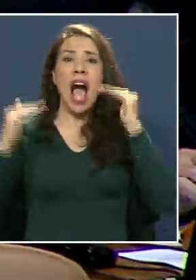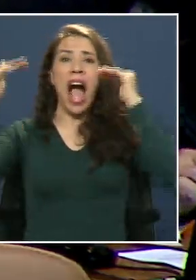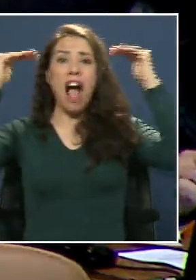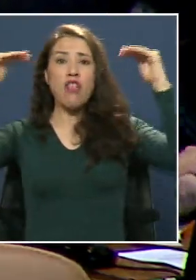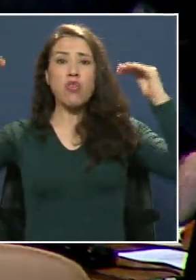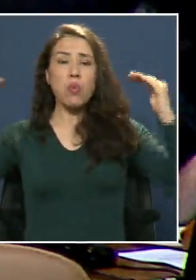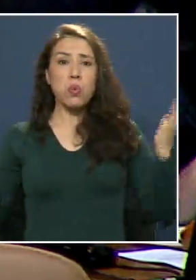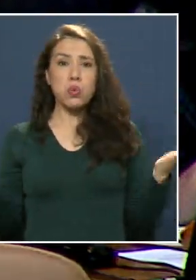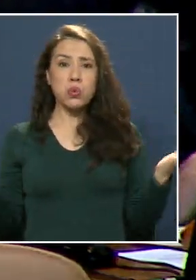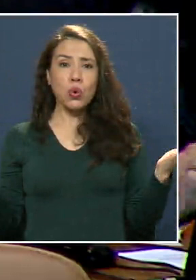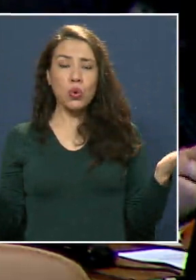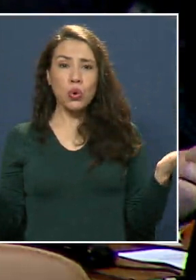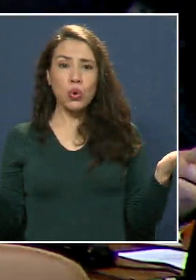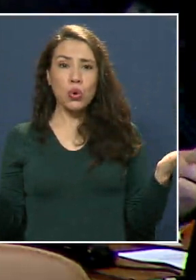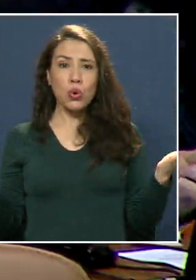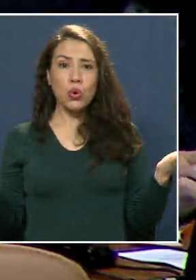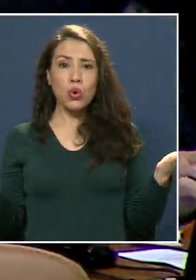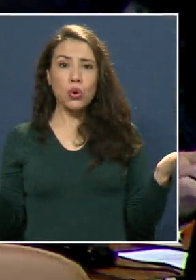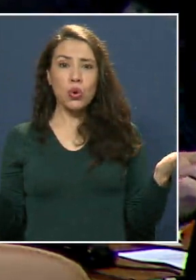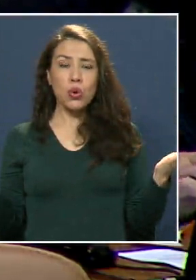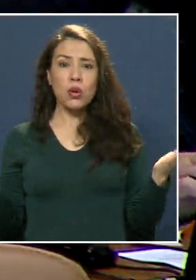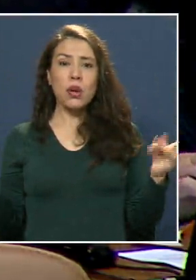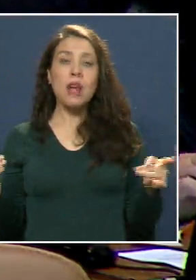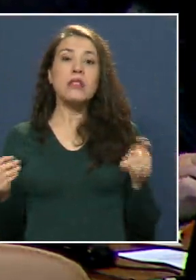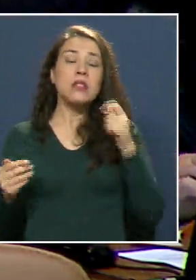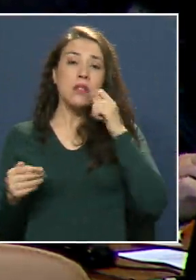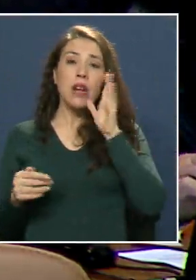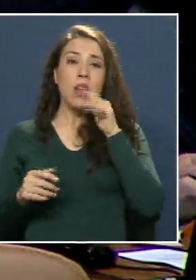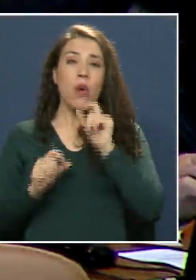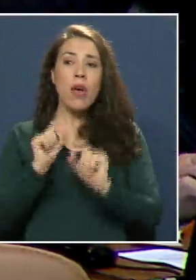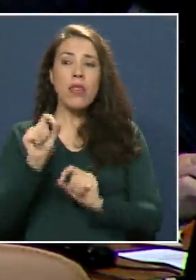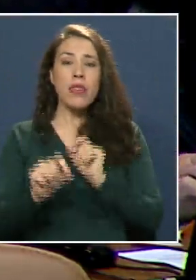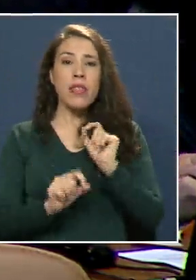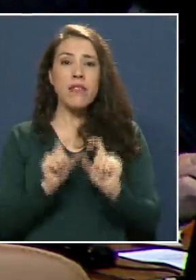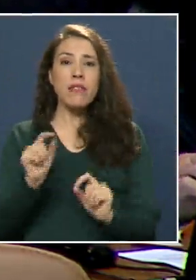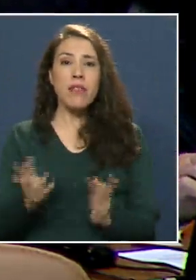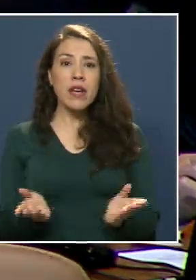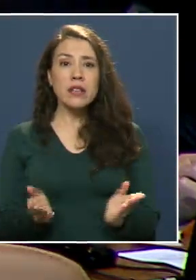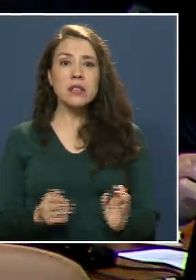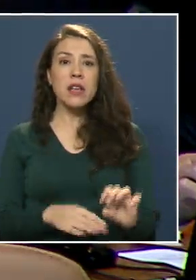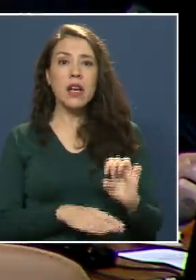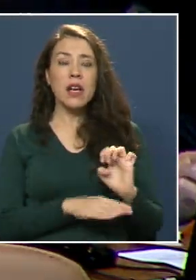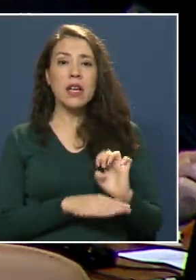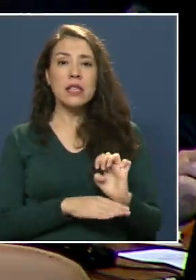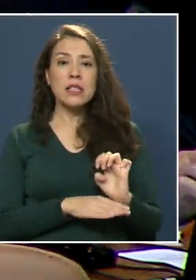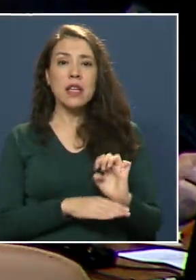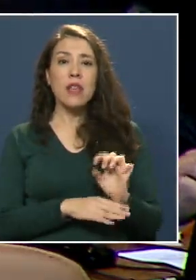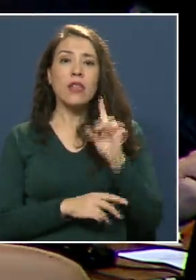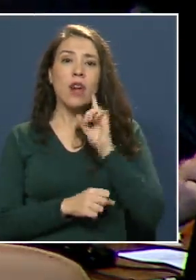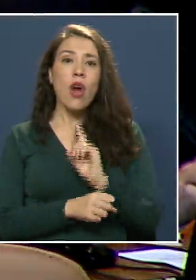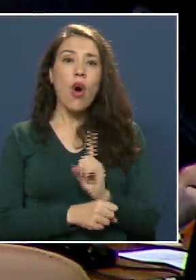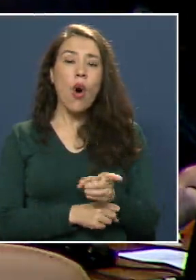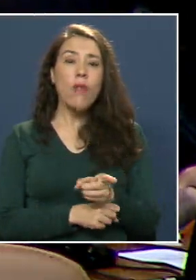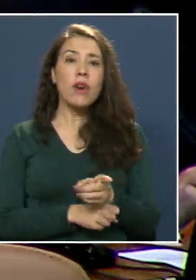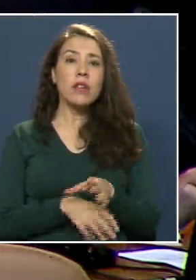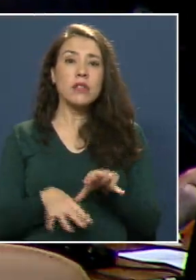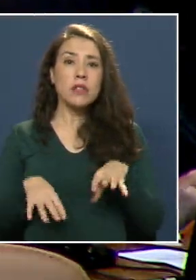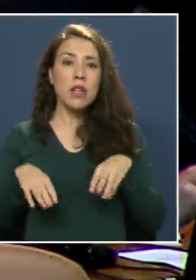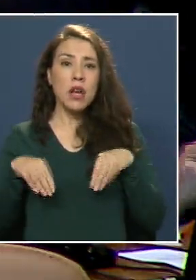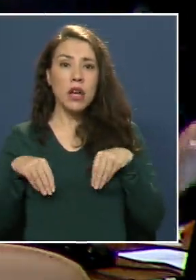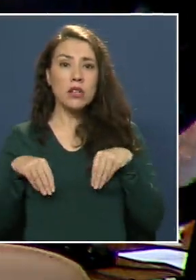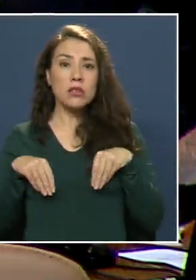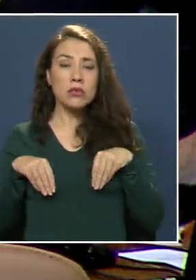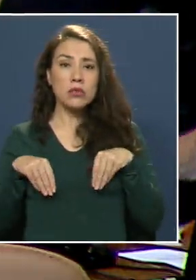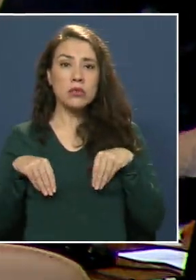vida. Estamos hablando de una situación de indefensión de la cual como Estado tenemos la obligación de hacernos cargo,